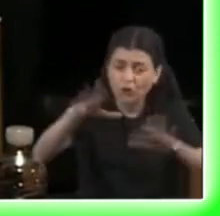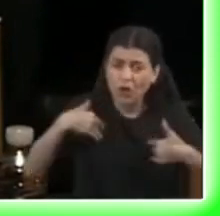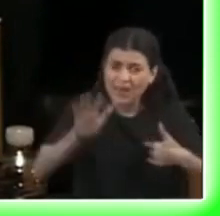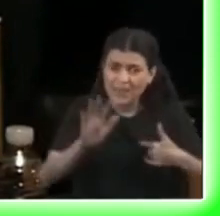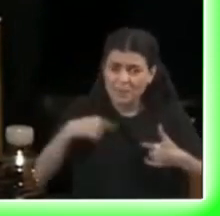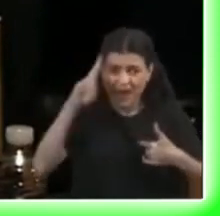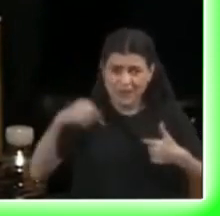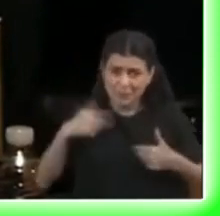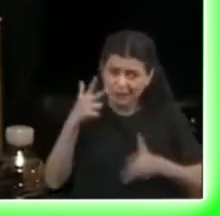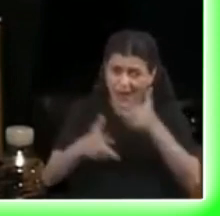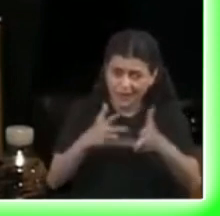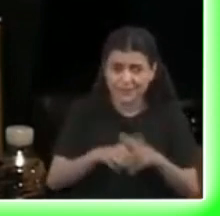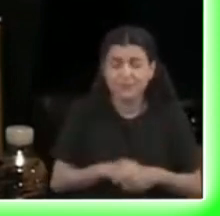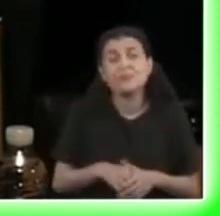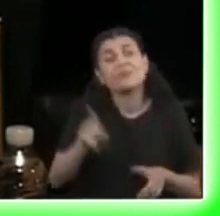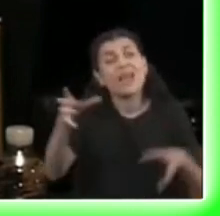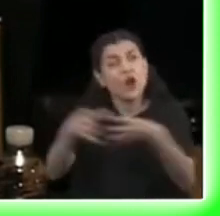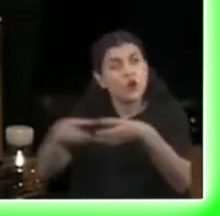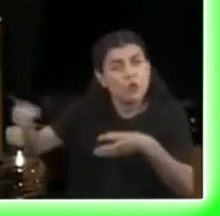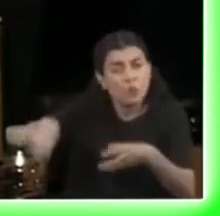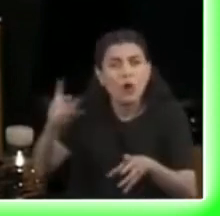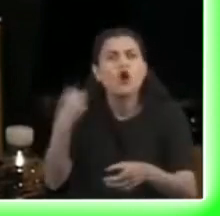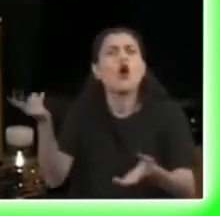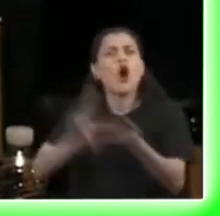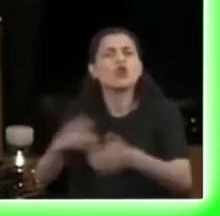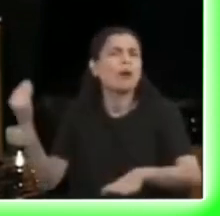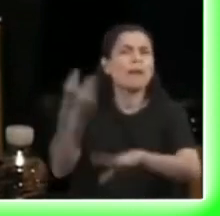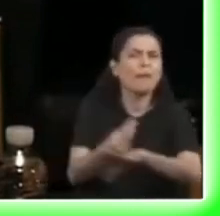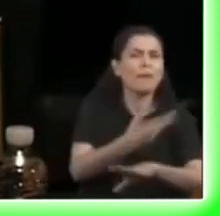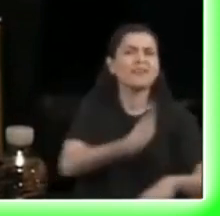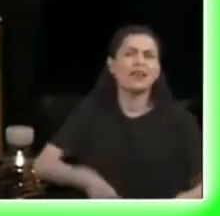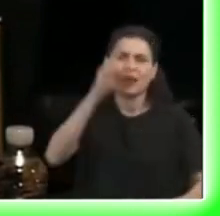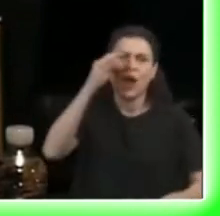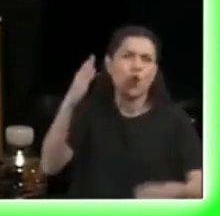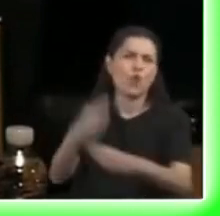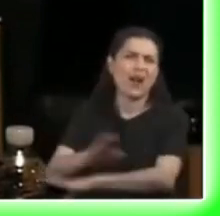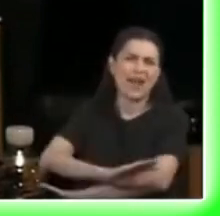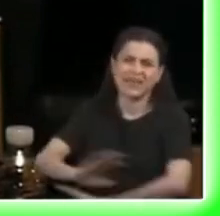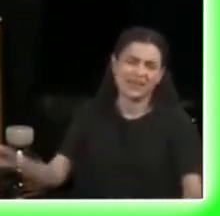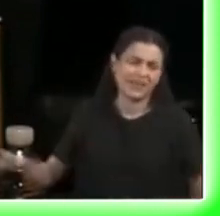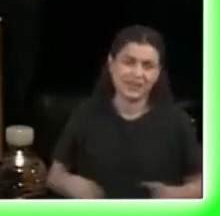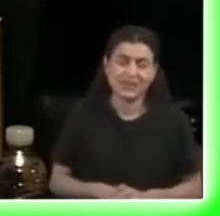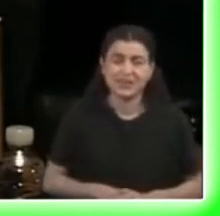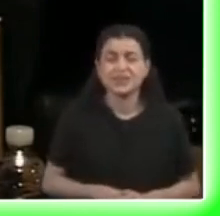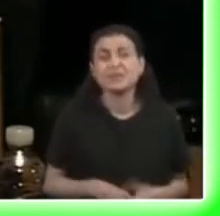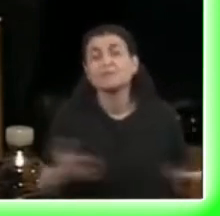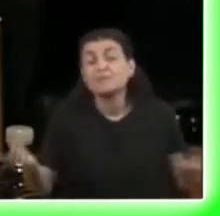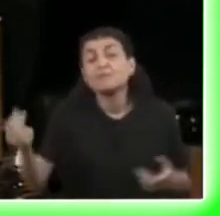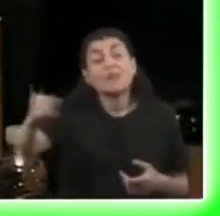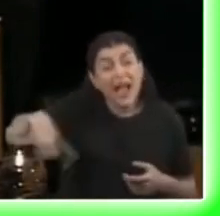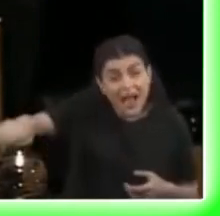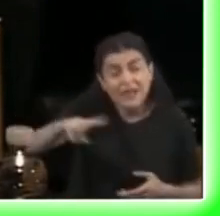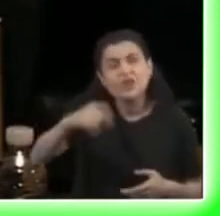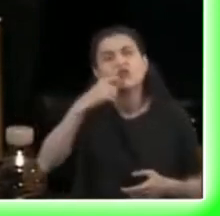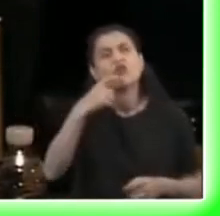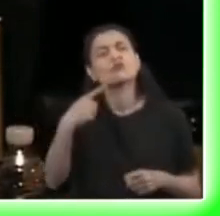Digo, justamente, no vuelven más porque nadie va a necesitar de los políticos. Y no hay nada que les moleste más en la vida a un